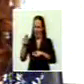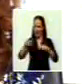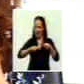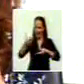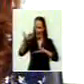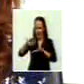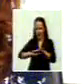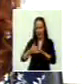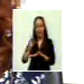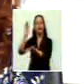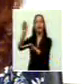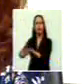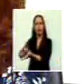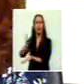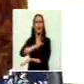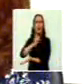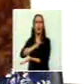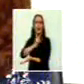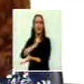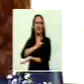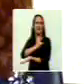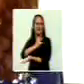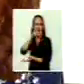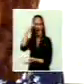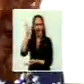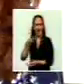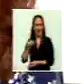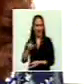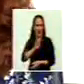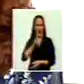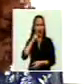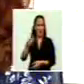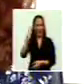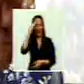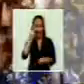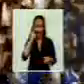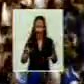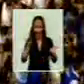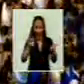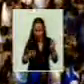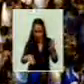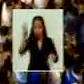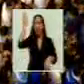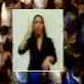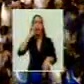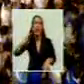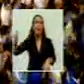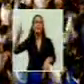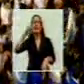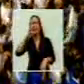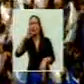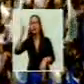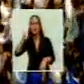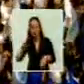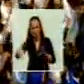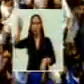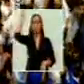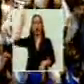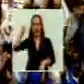universidades nacionales en el año 2015. El aumento ha sido del 2.014 por ciento.